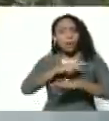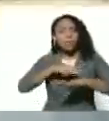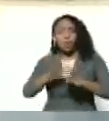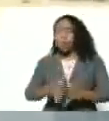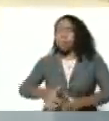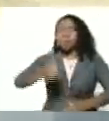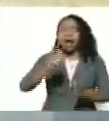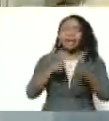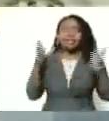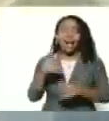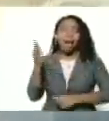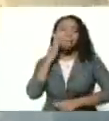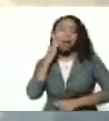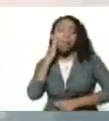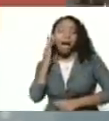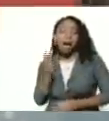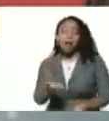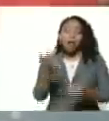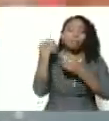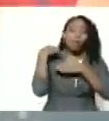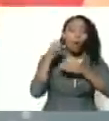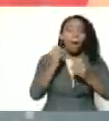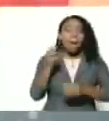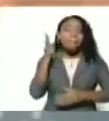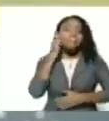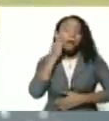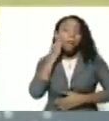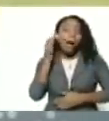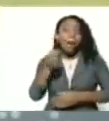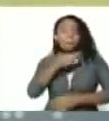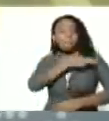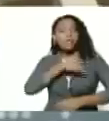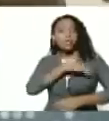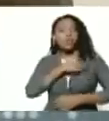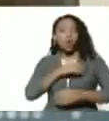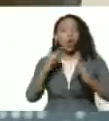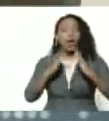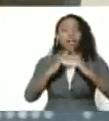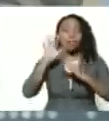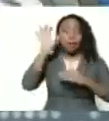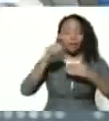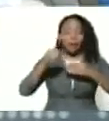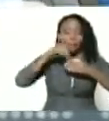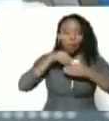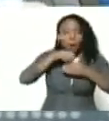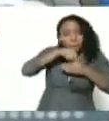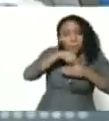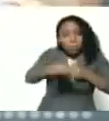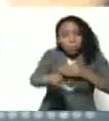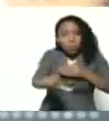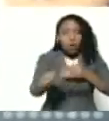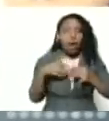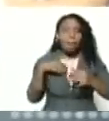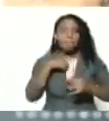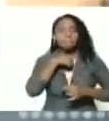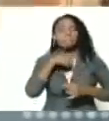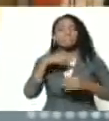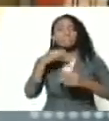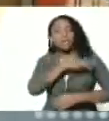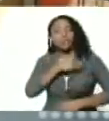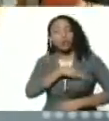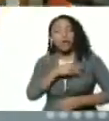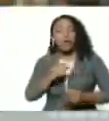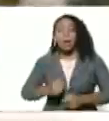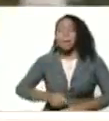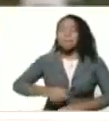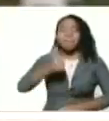la mamá de las misiones. La mamá de las misiones. Mater Mission.